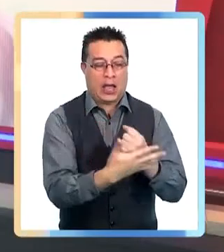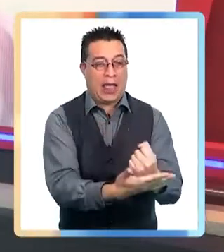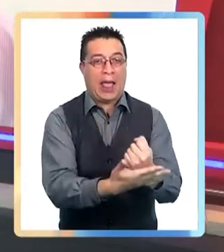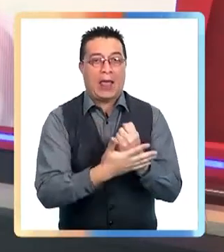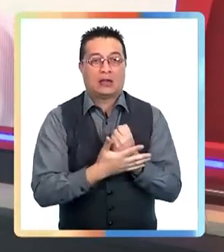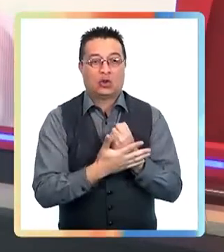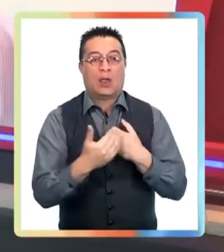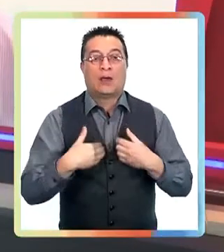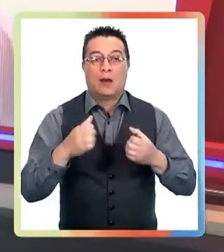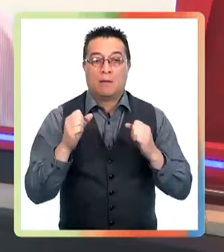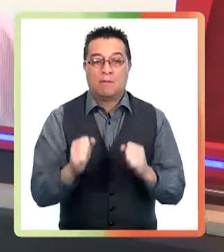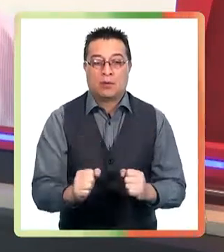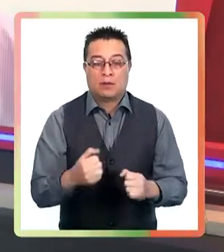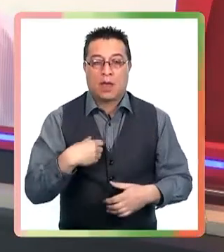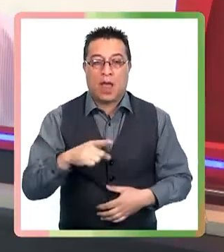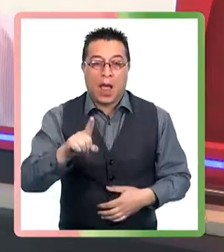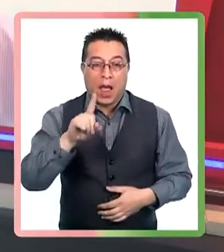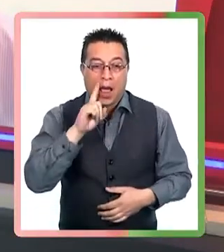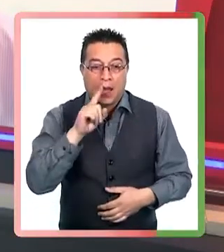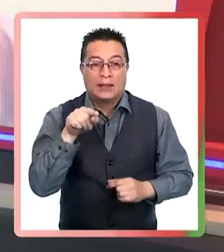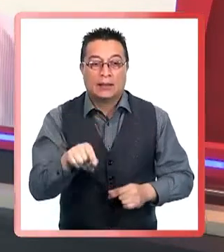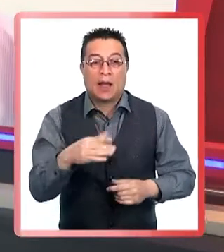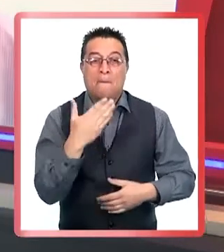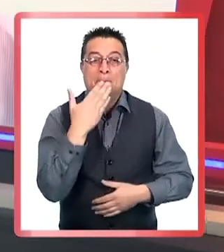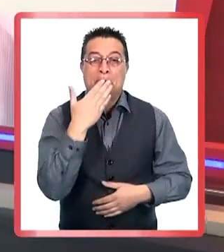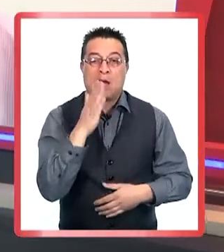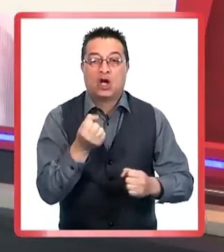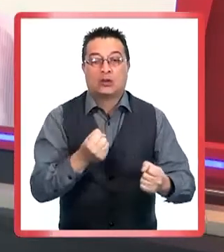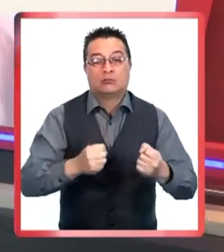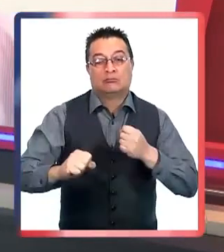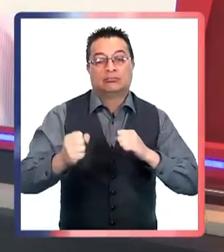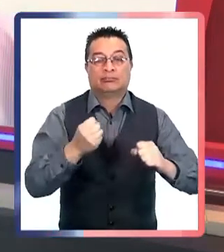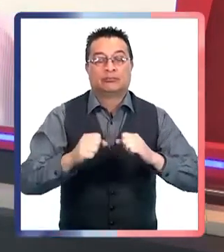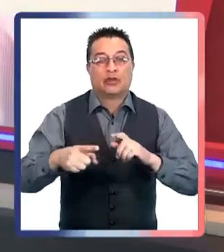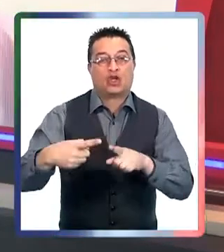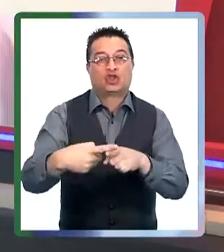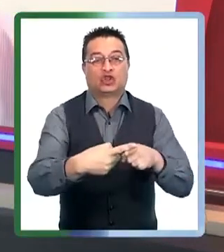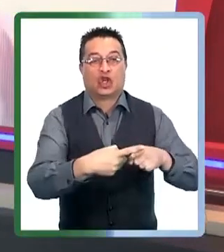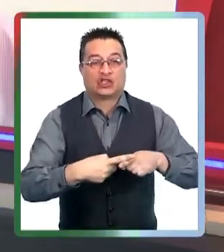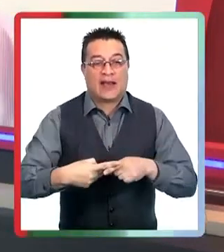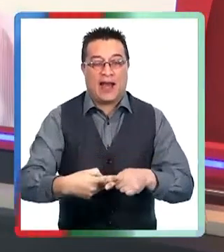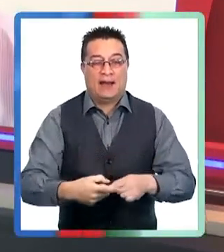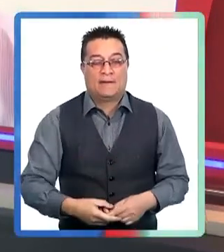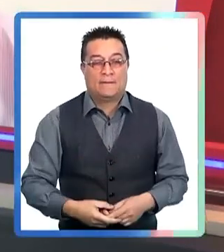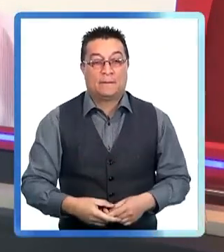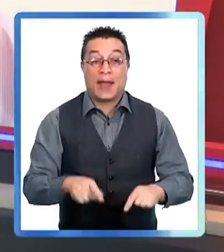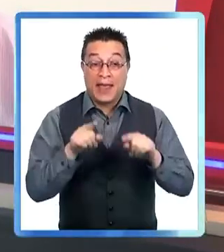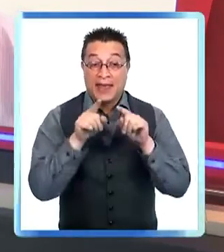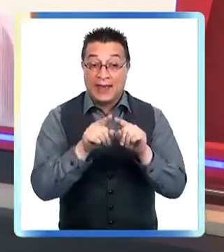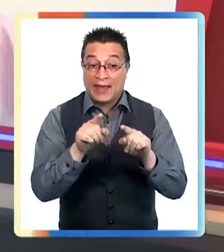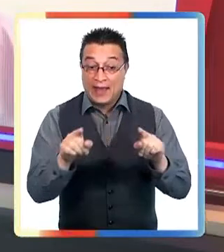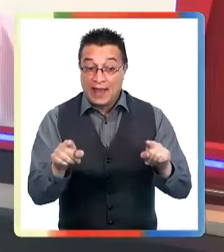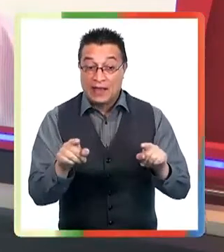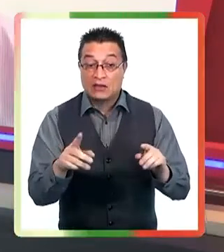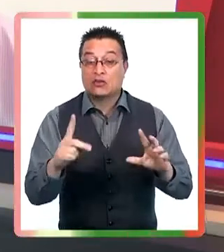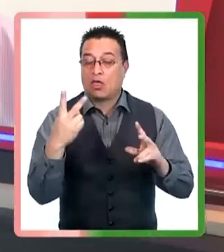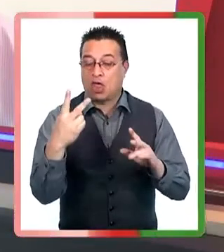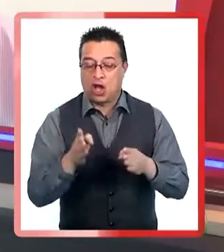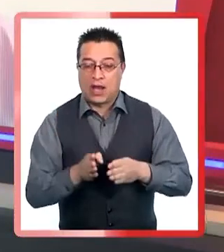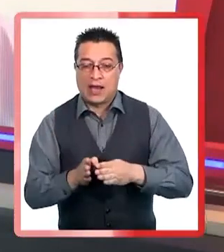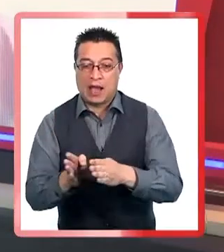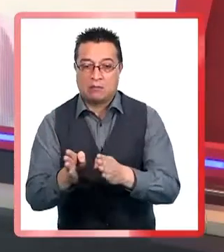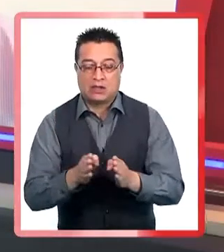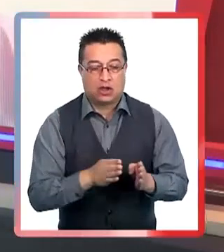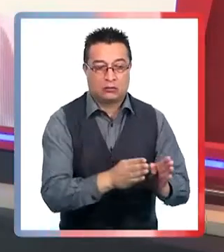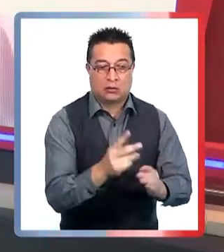nos ayuden a tener un mejor comportamiento social. Y esto va por